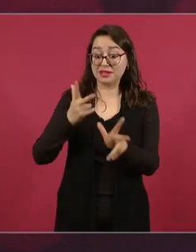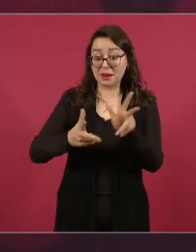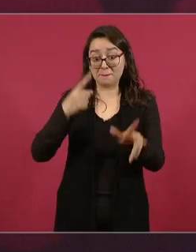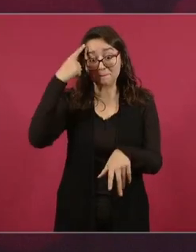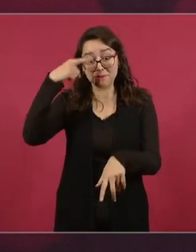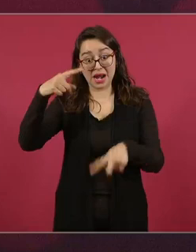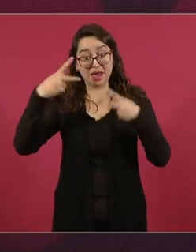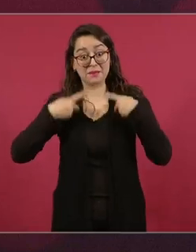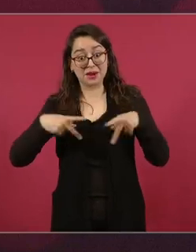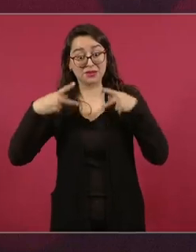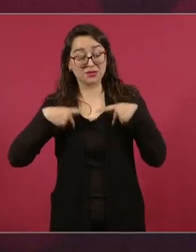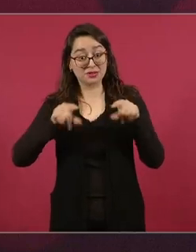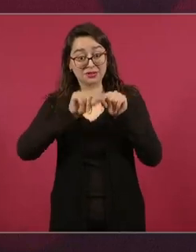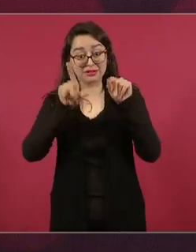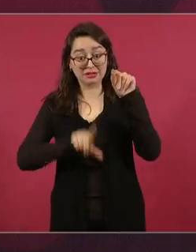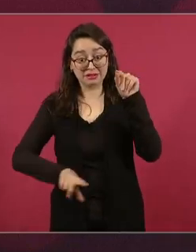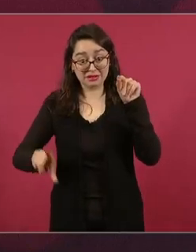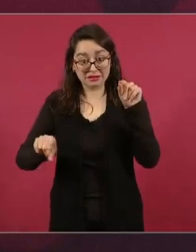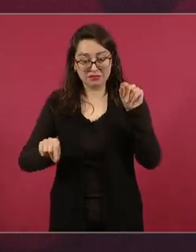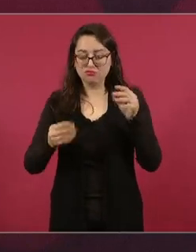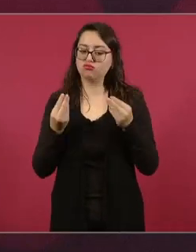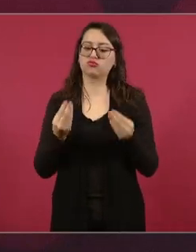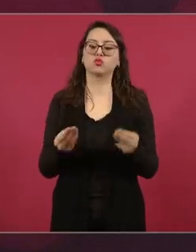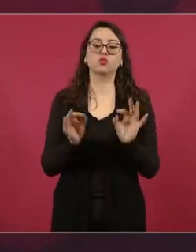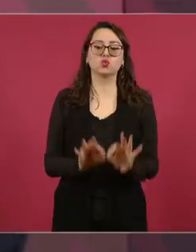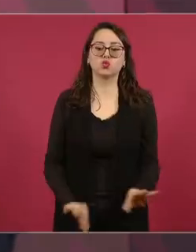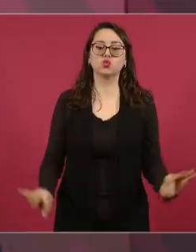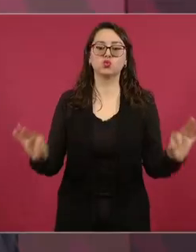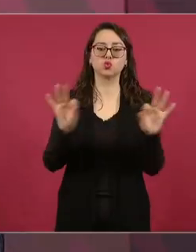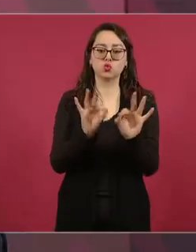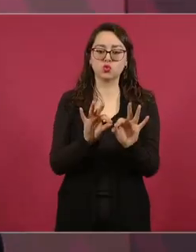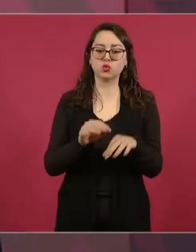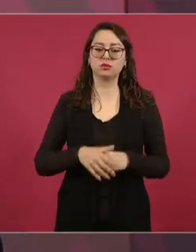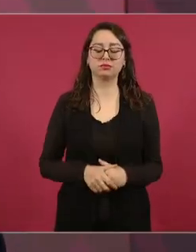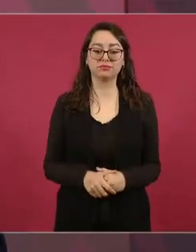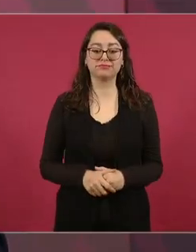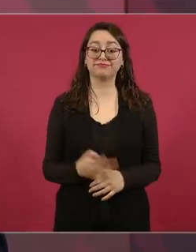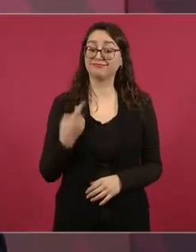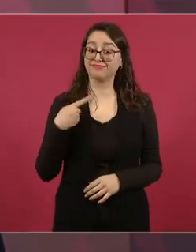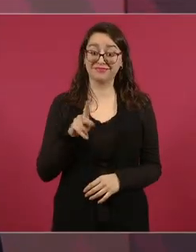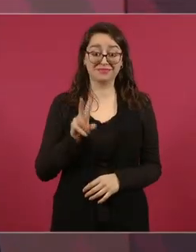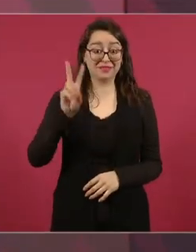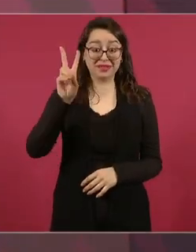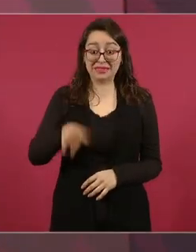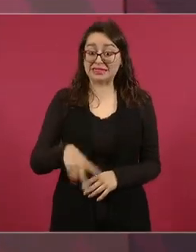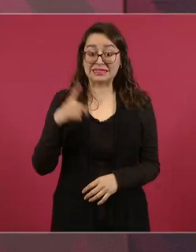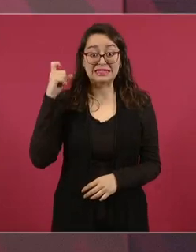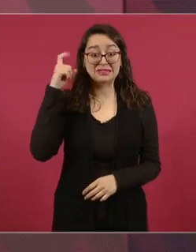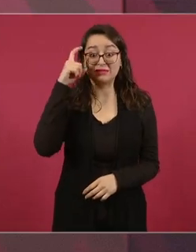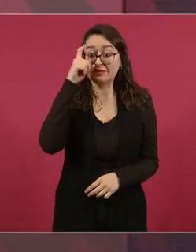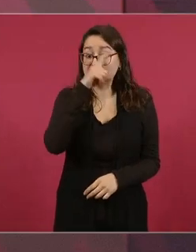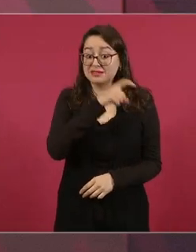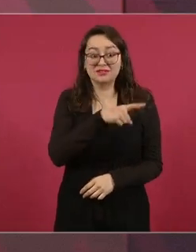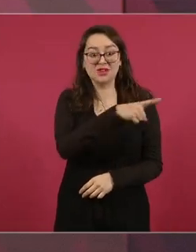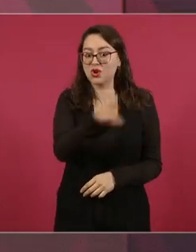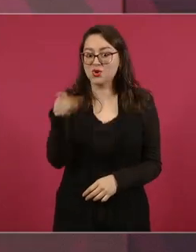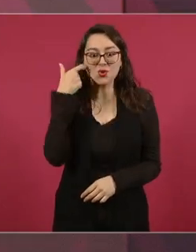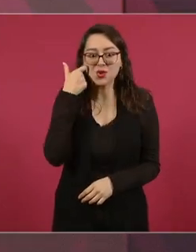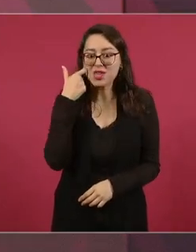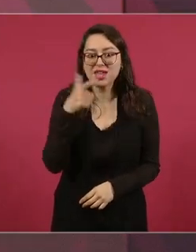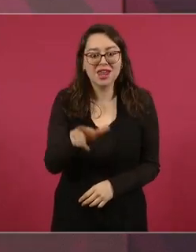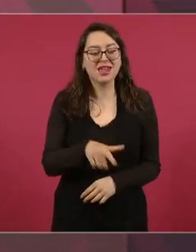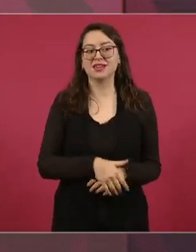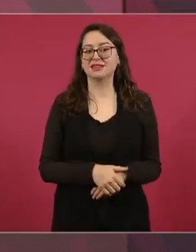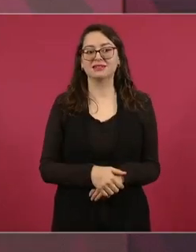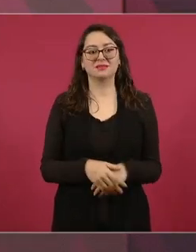Pero hablando de lo que nos ha costado porque fueron 36 años